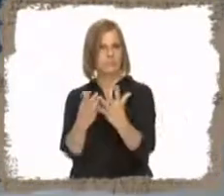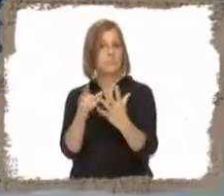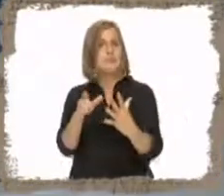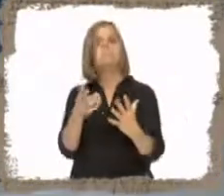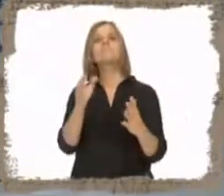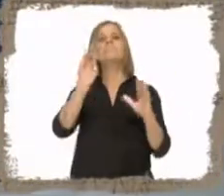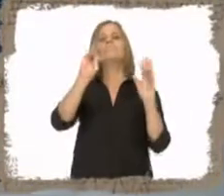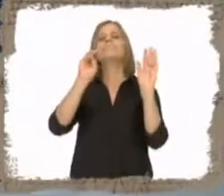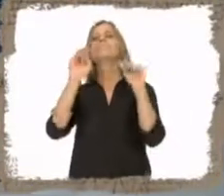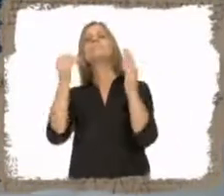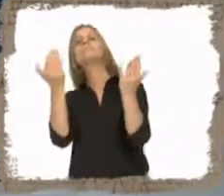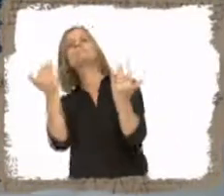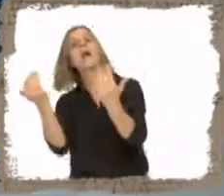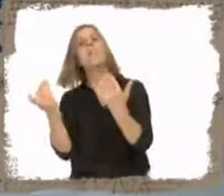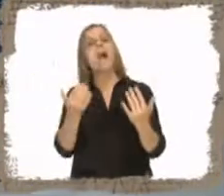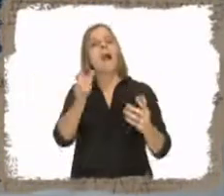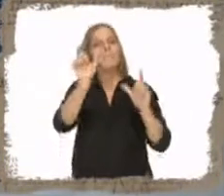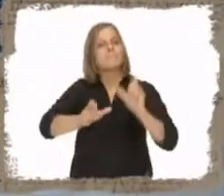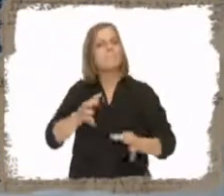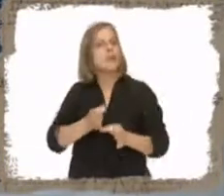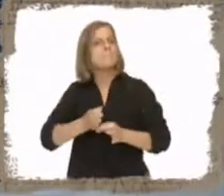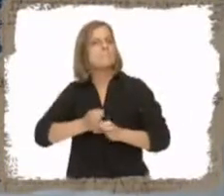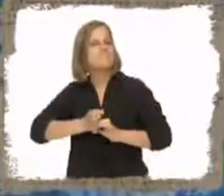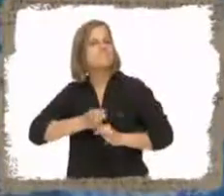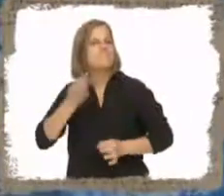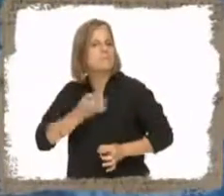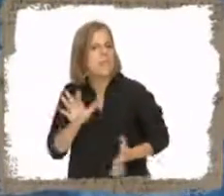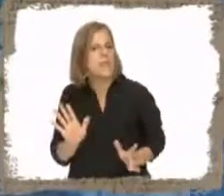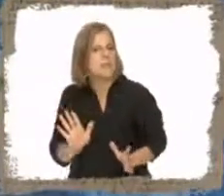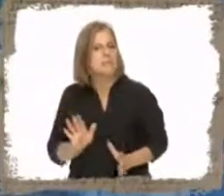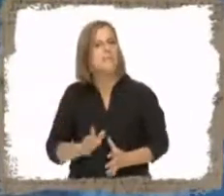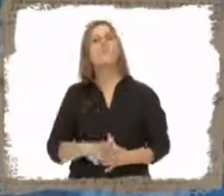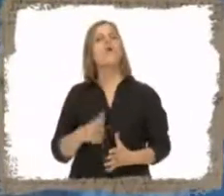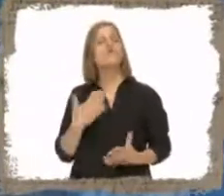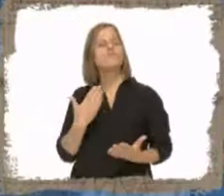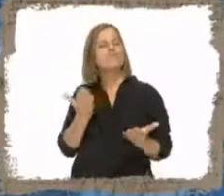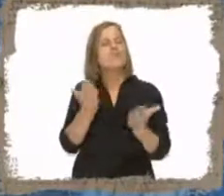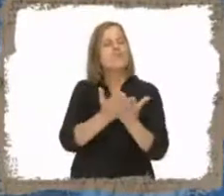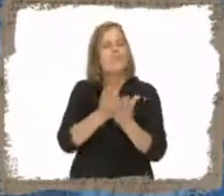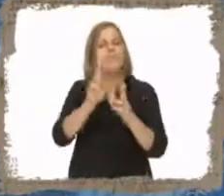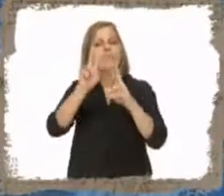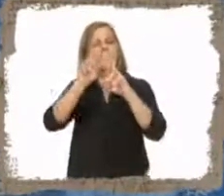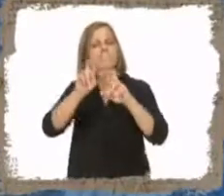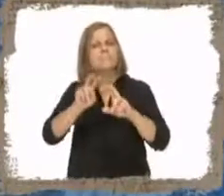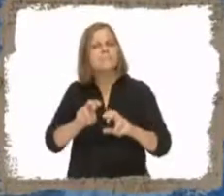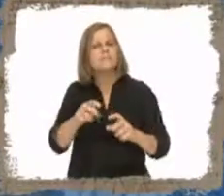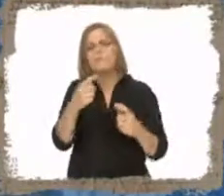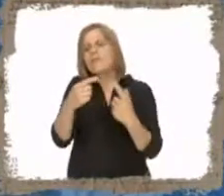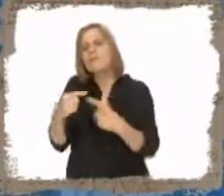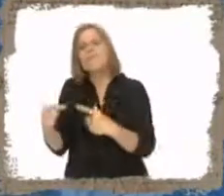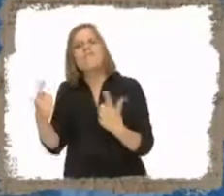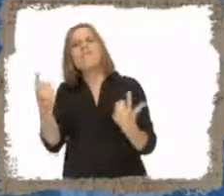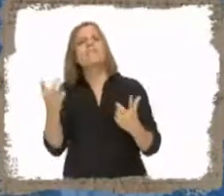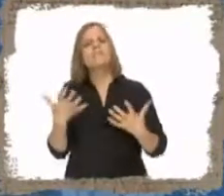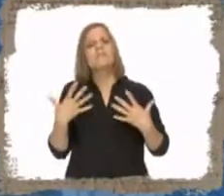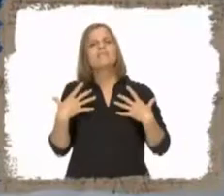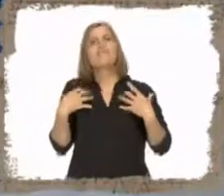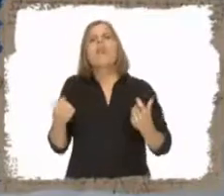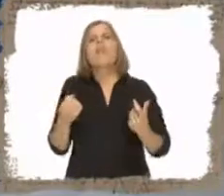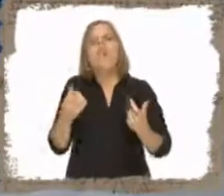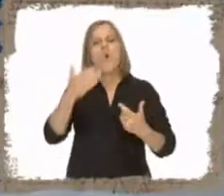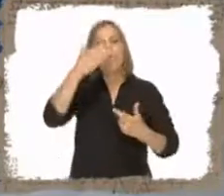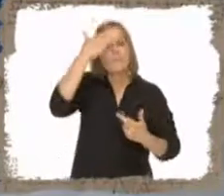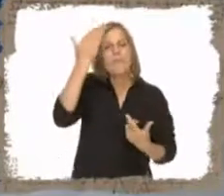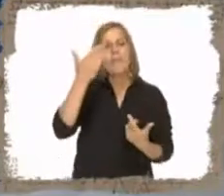Y para eso convocan a diferentes especialistas que se encargan de estudiar e investigar diferentes situaciones